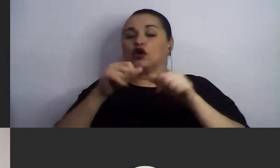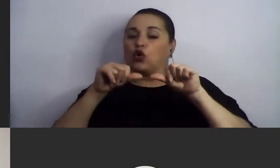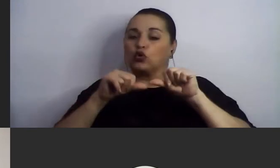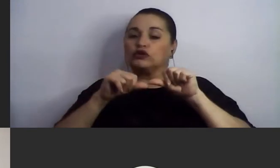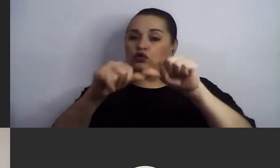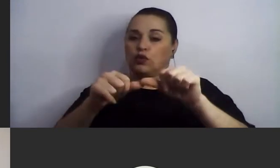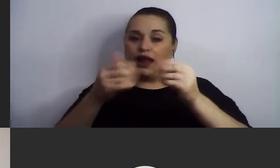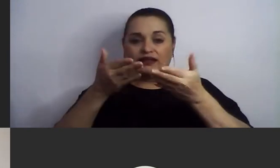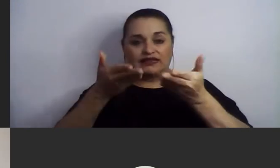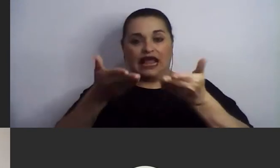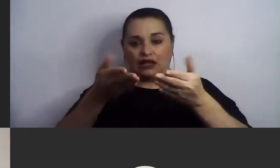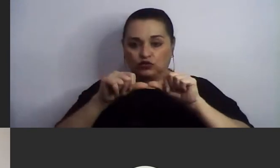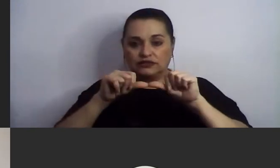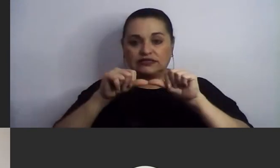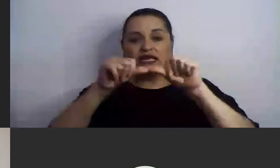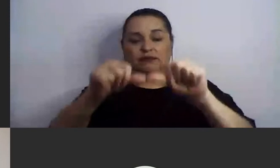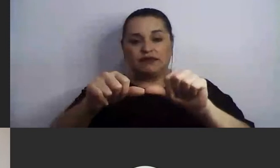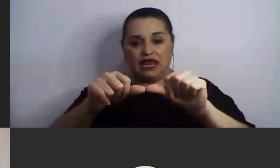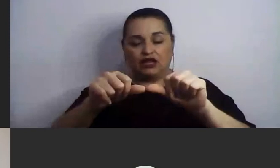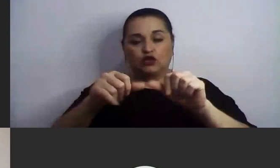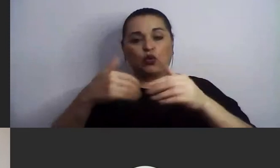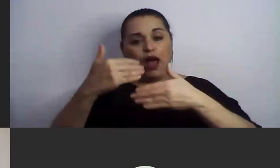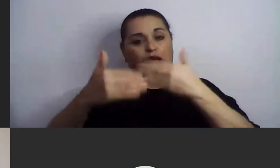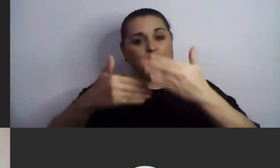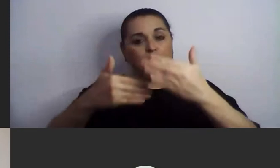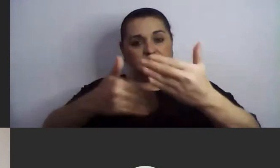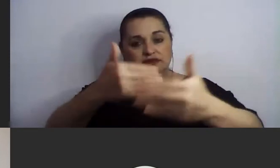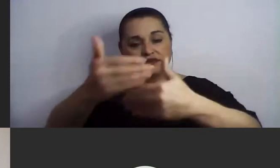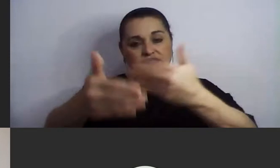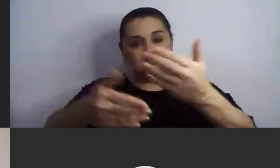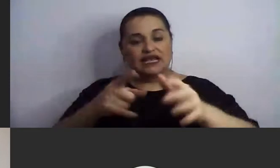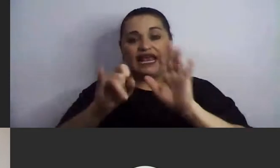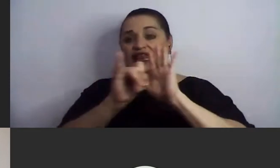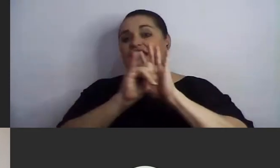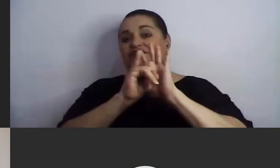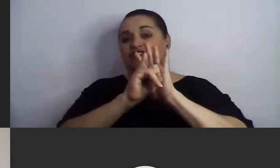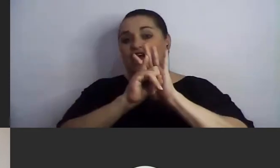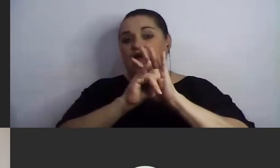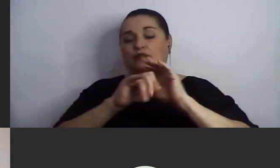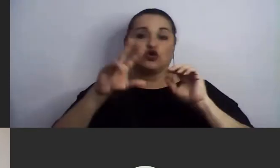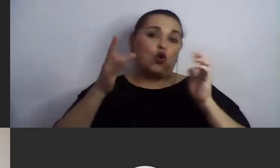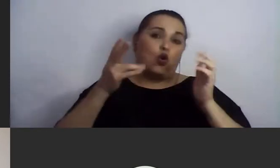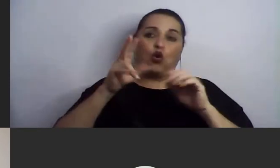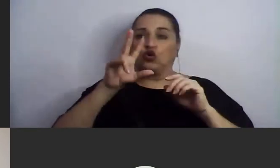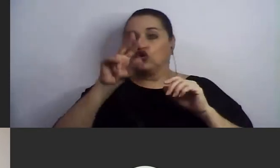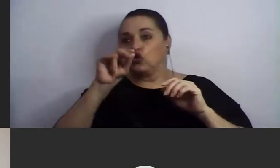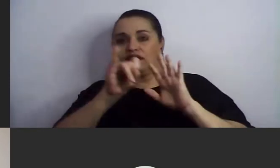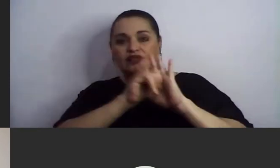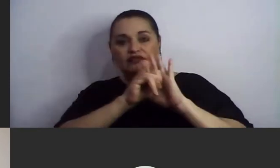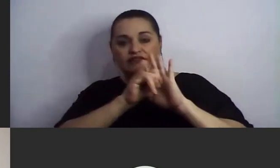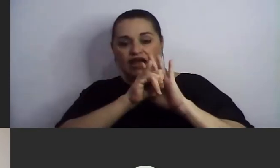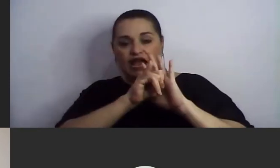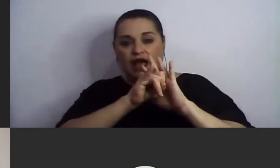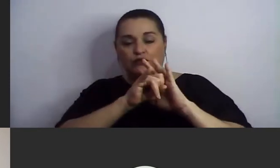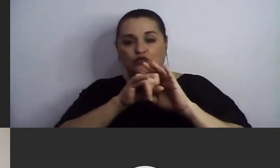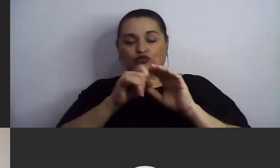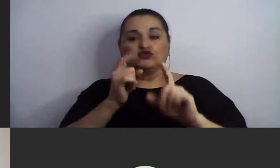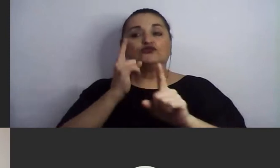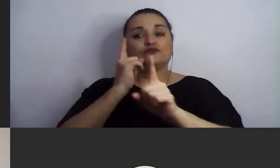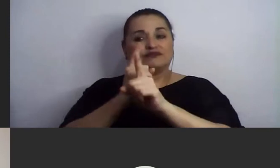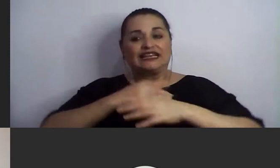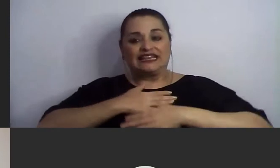dándole ese seguimiento al avance que identificamos o no identificamos en el efectivo